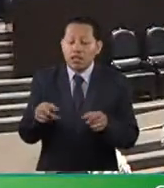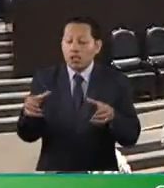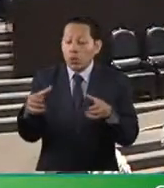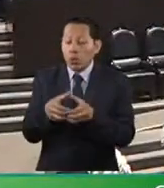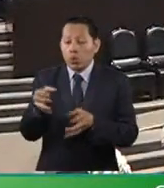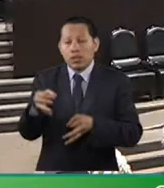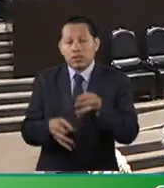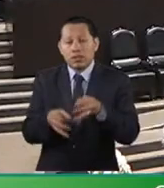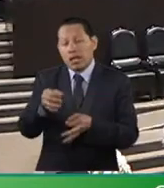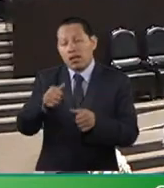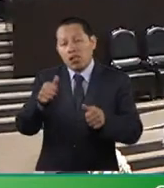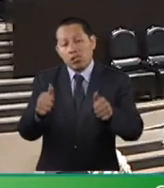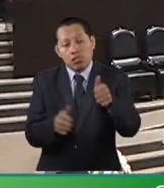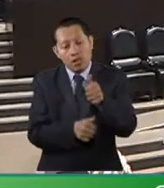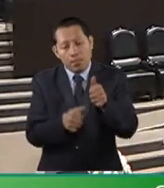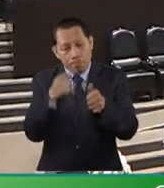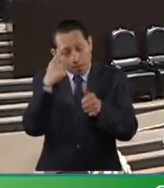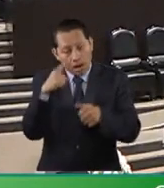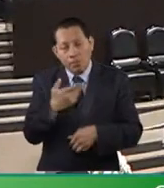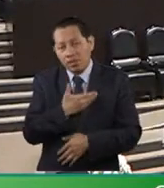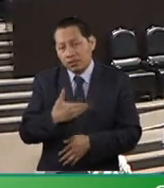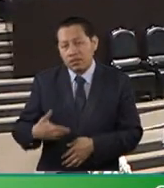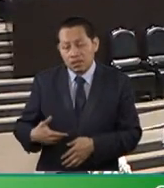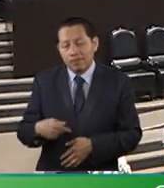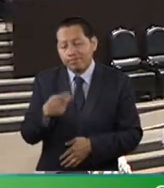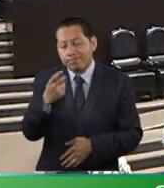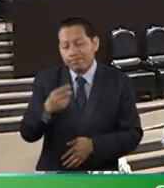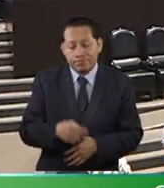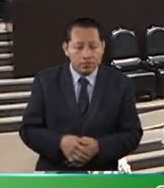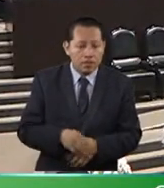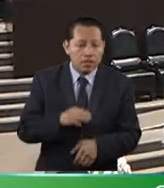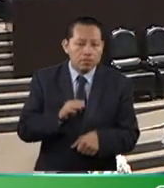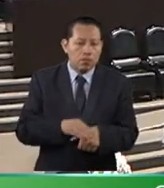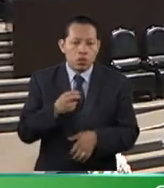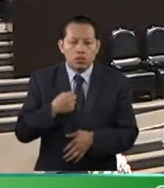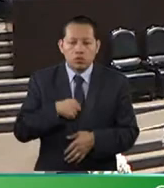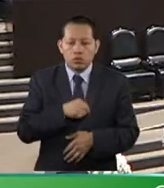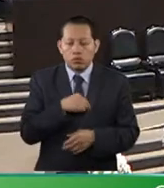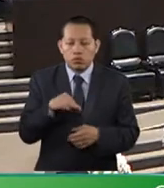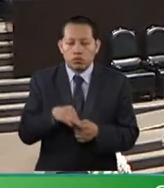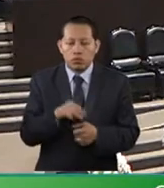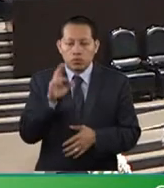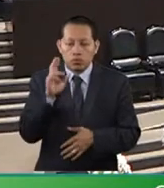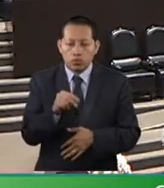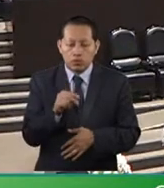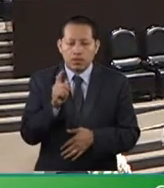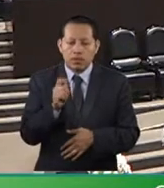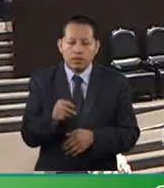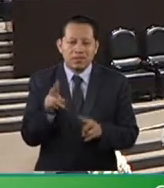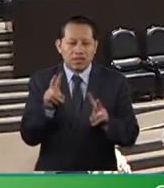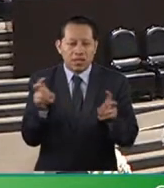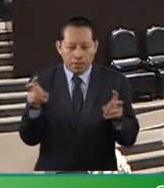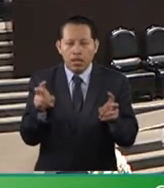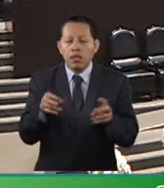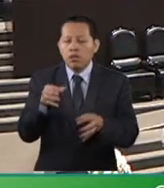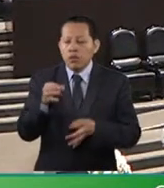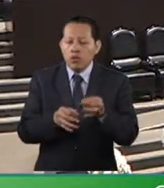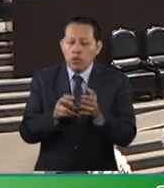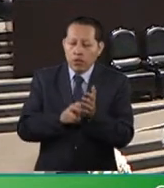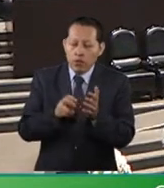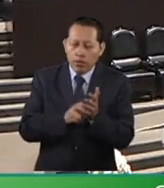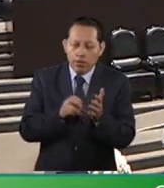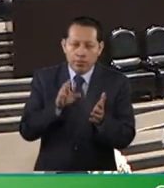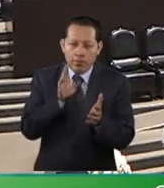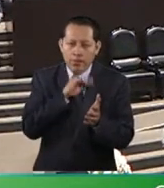Judicial a los intereses del Poder Ejecutivo. Por eso hemos votado en contra de la mal llamada reforma judicial